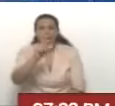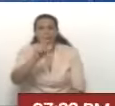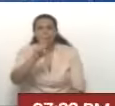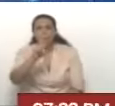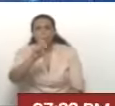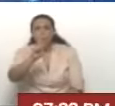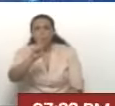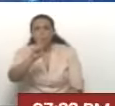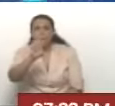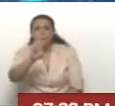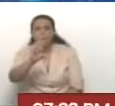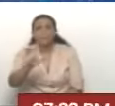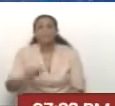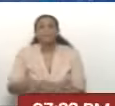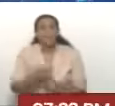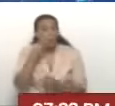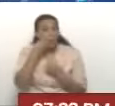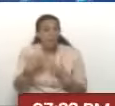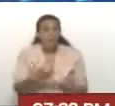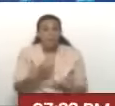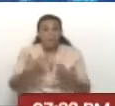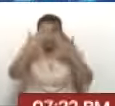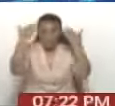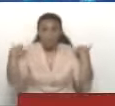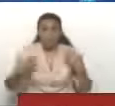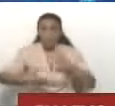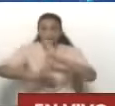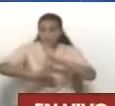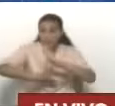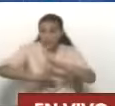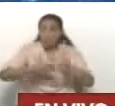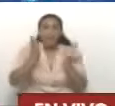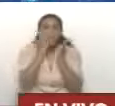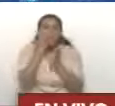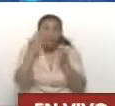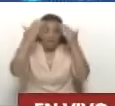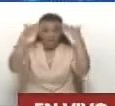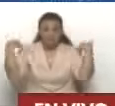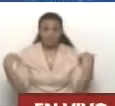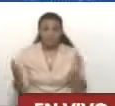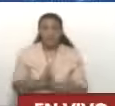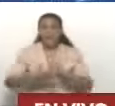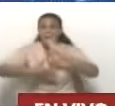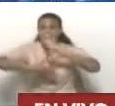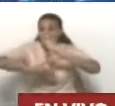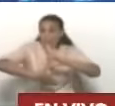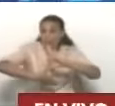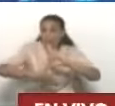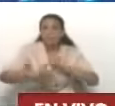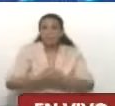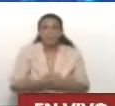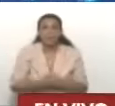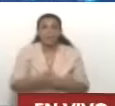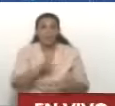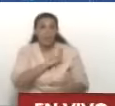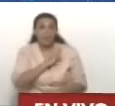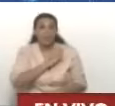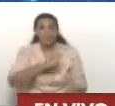país, patrona de América, patrona de